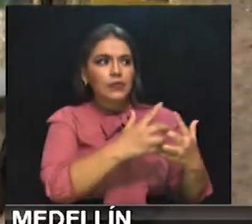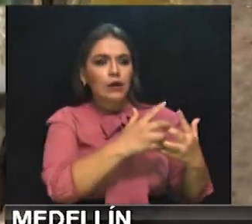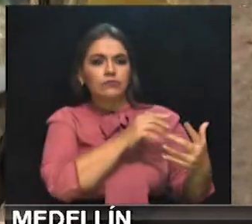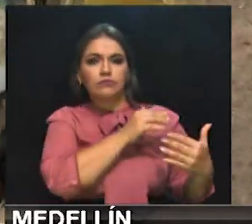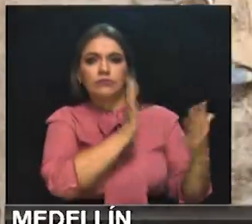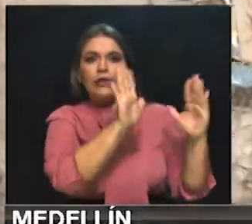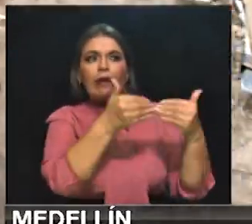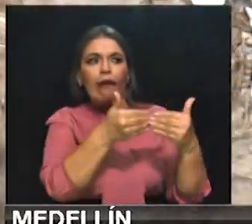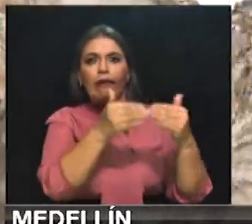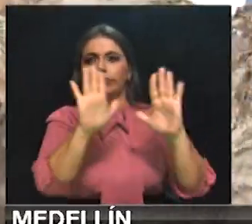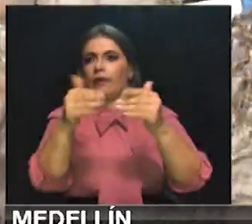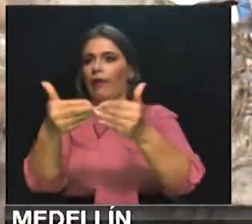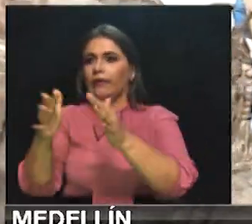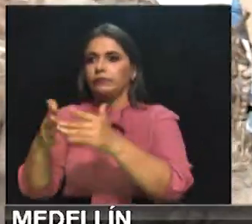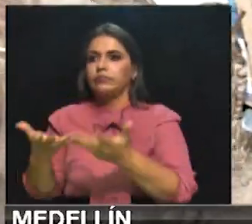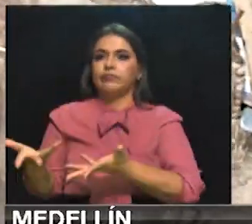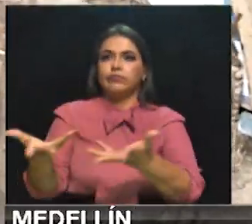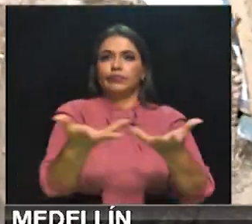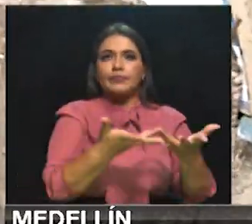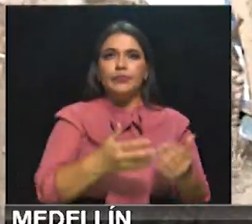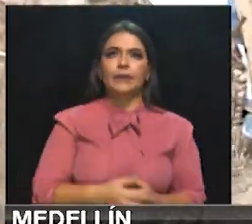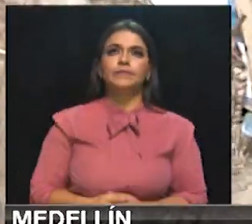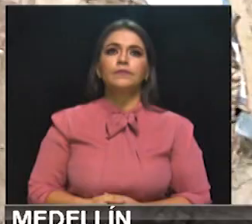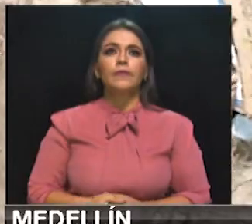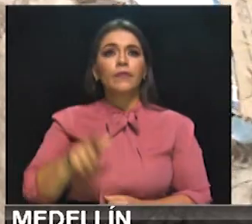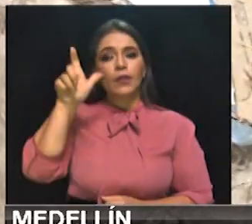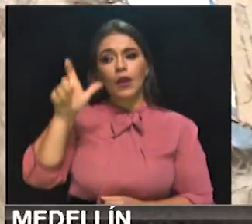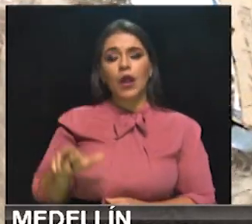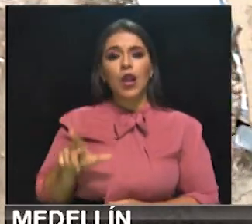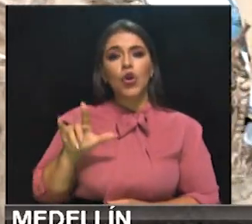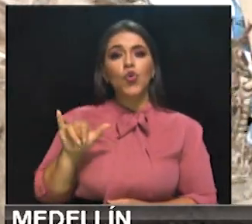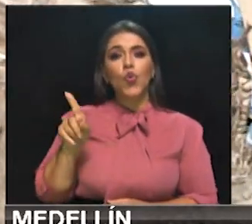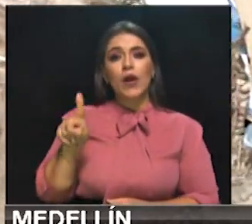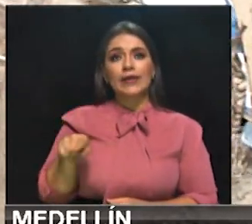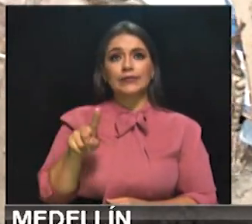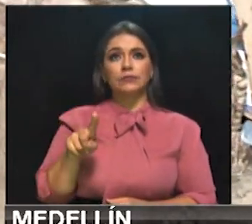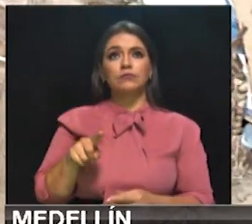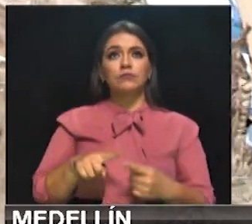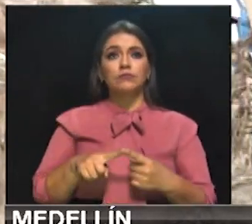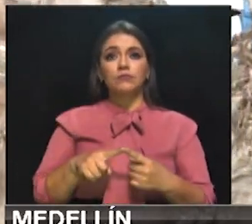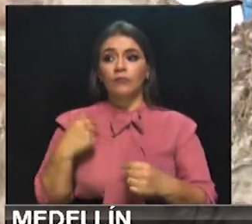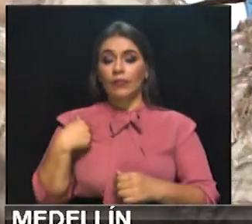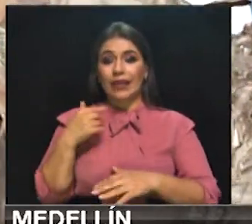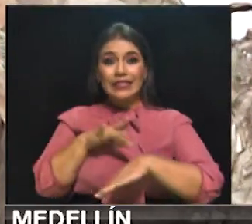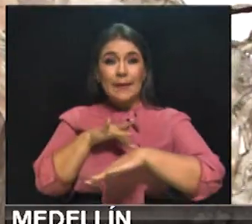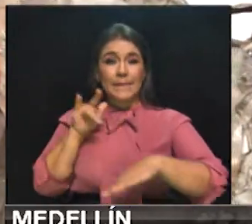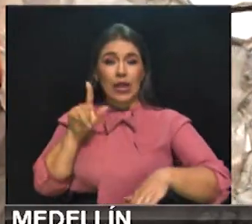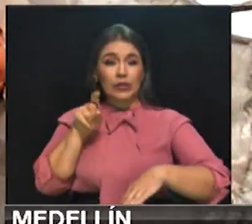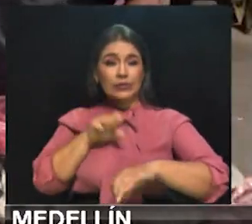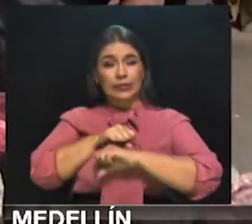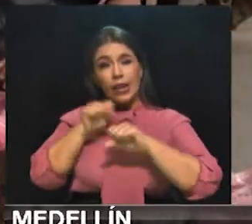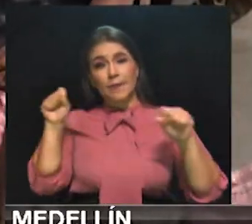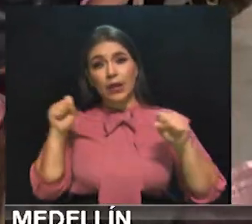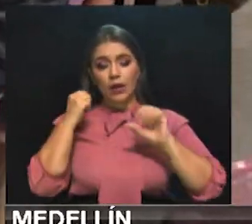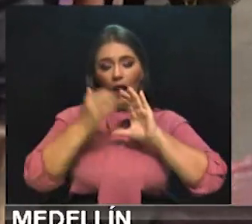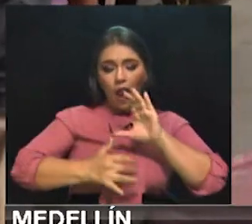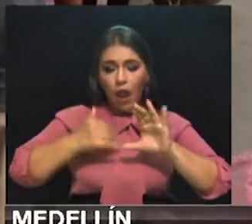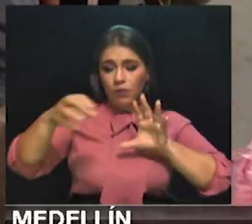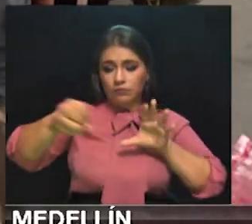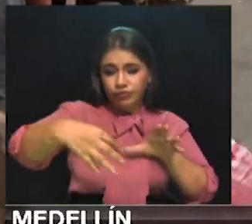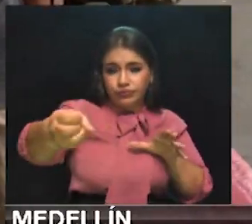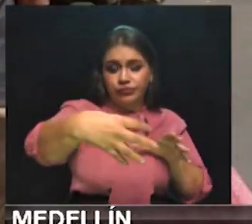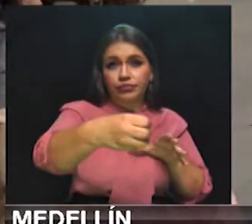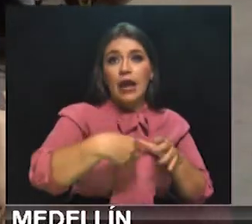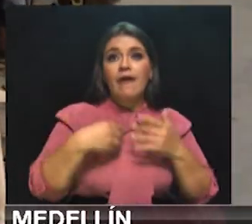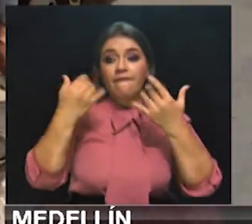están cerradas. Por eso, a personas como Luis Jaime González, cuyo día laboral empieza a las 6 de la mañana y termina a